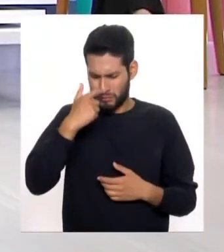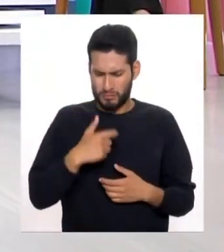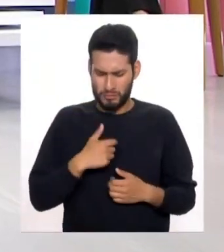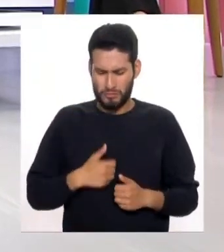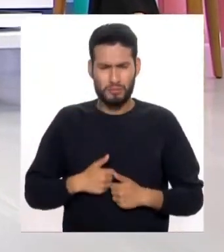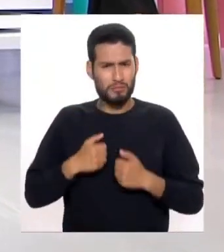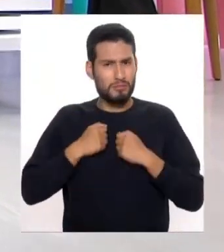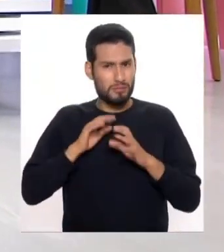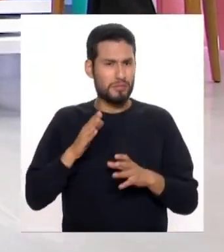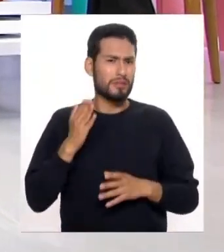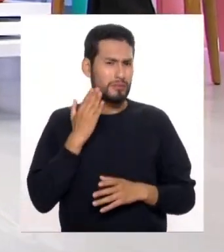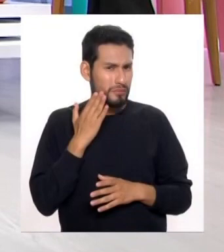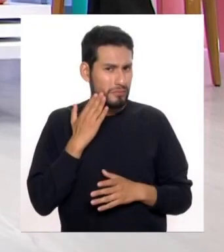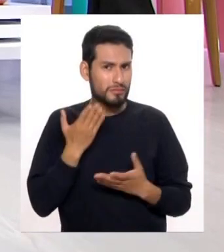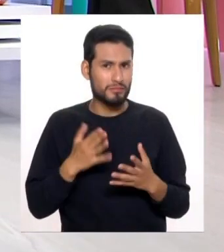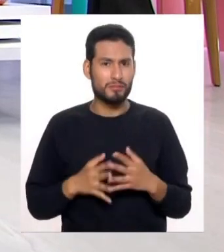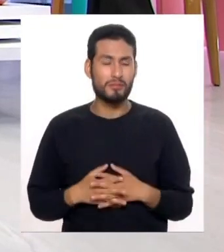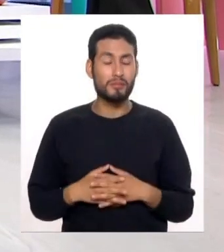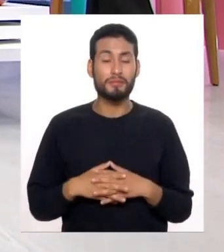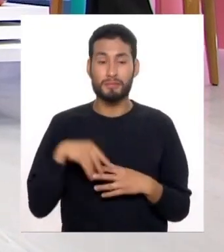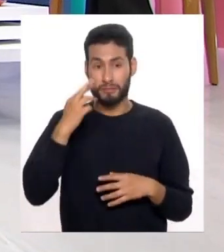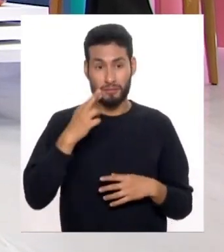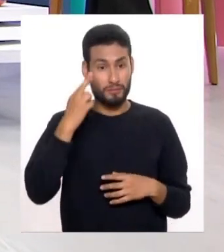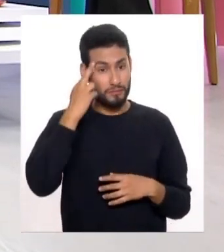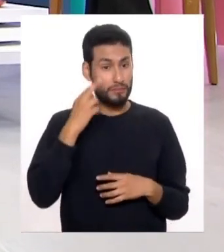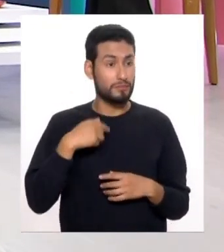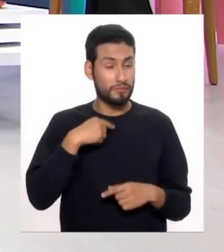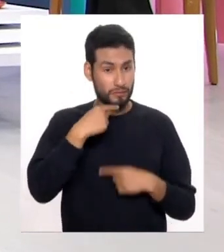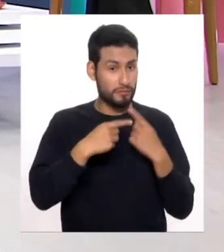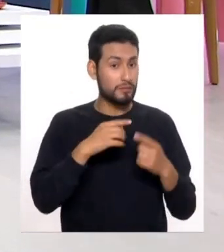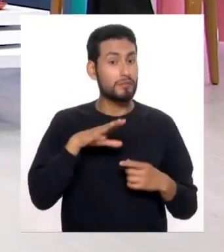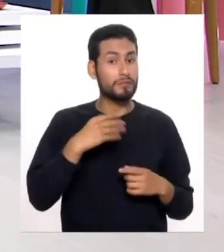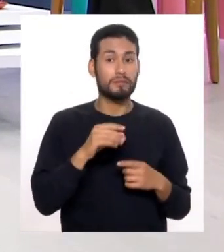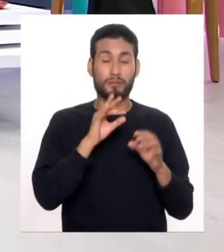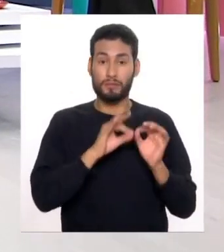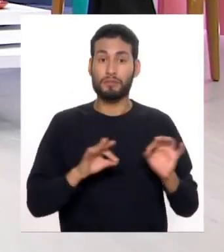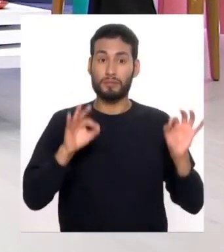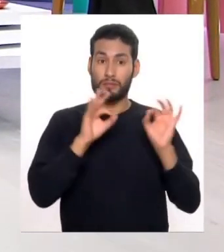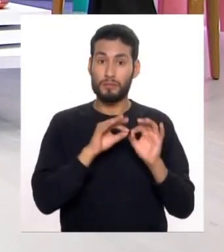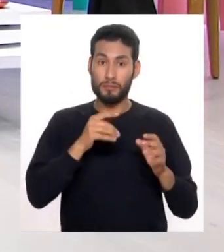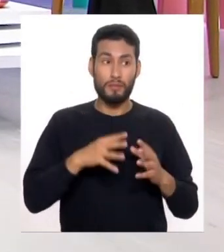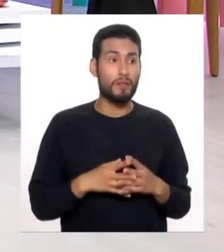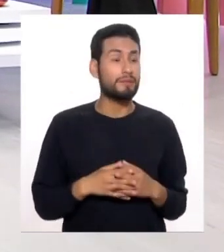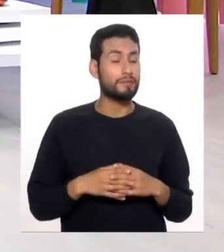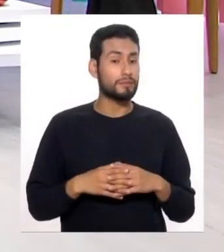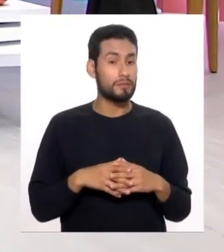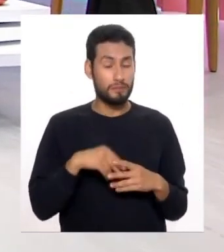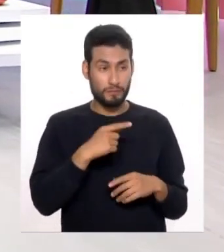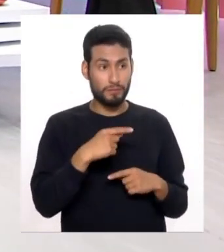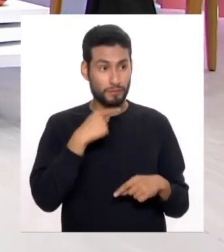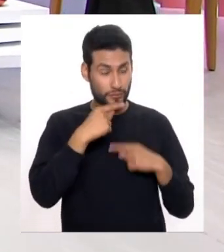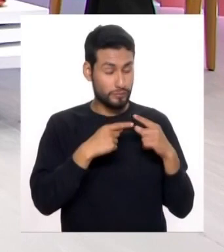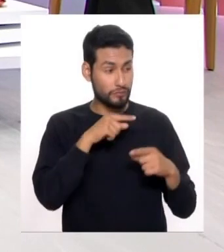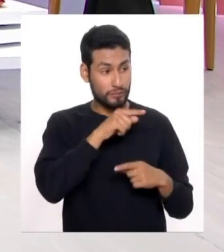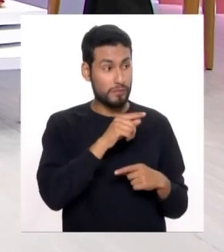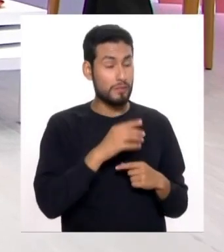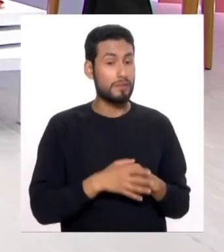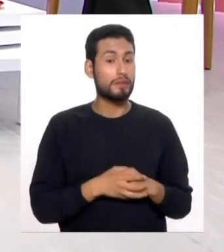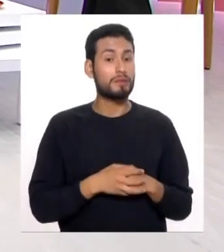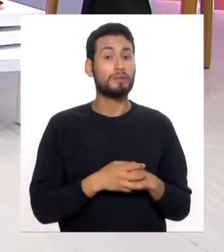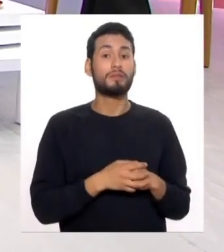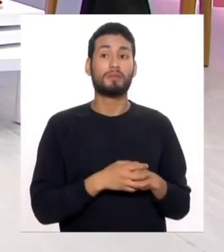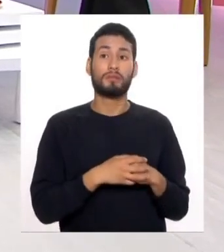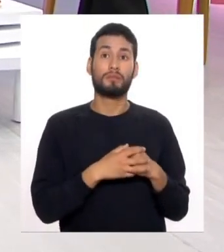eso? Solamente una madre. Y eso, por eso siempre lo recalco, porque es importante resaltar eso. Y lo que mencionabas, en los